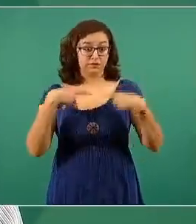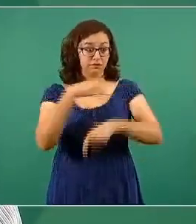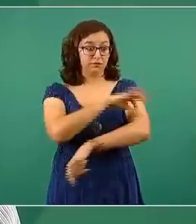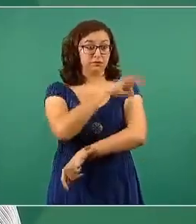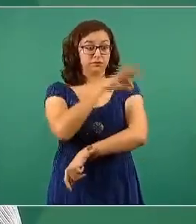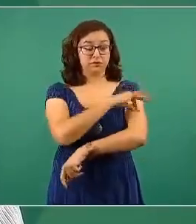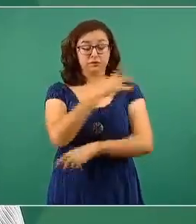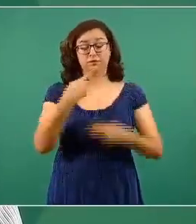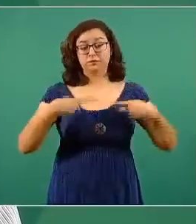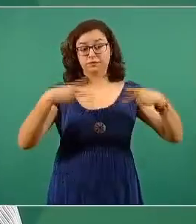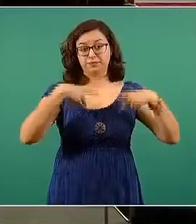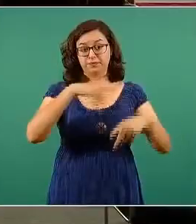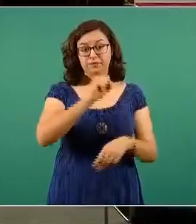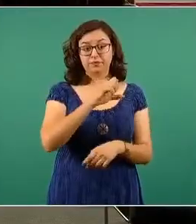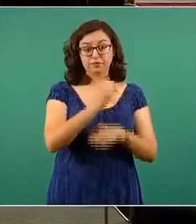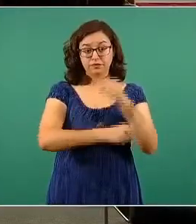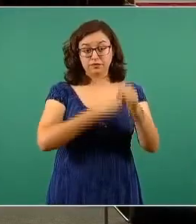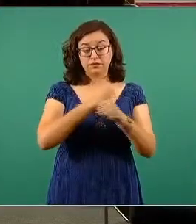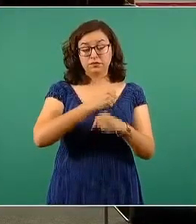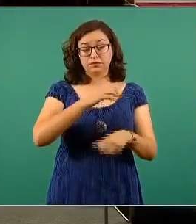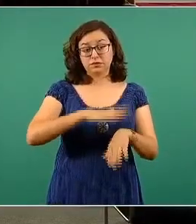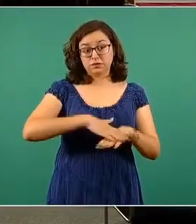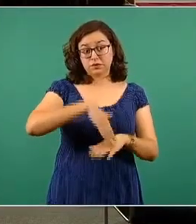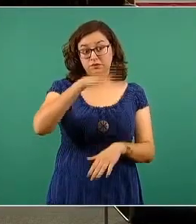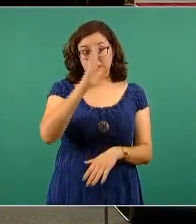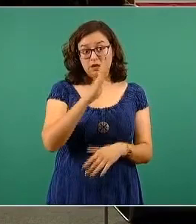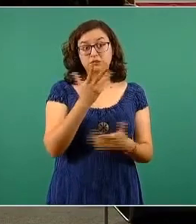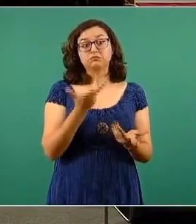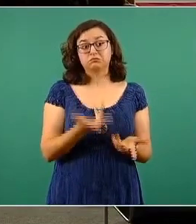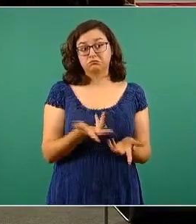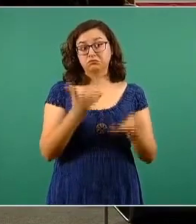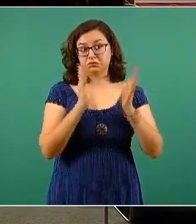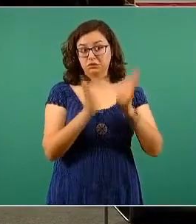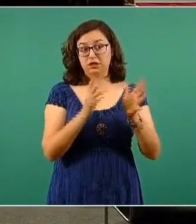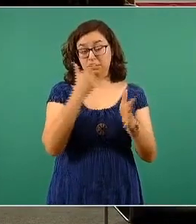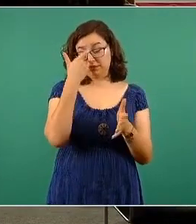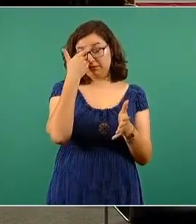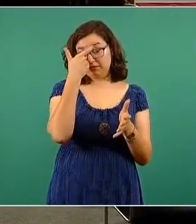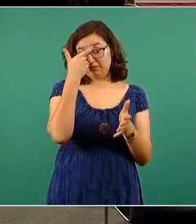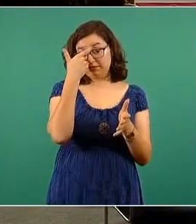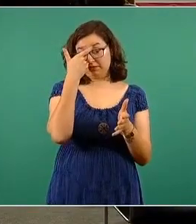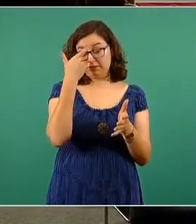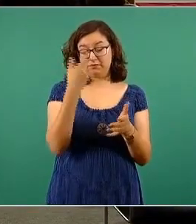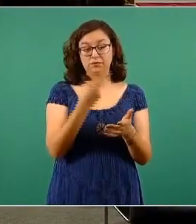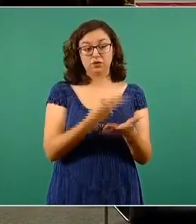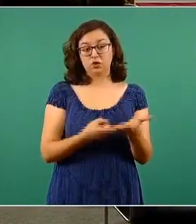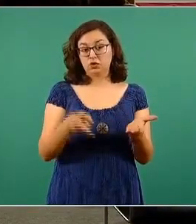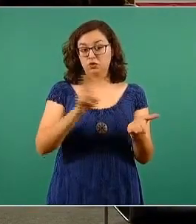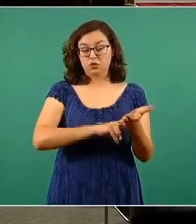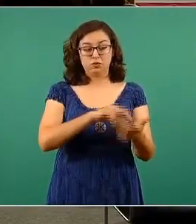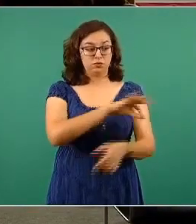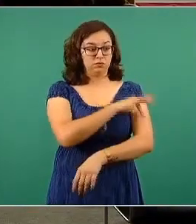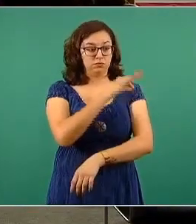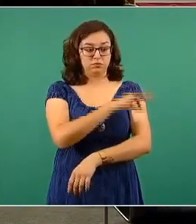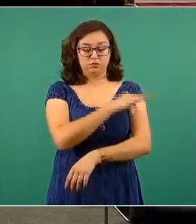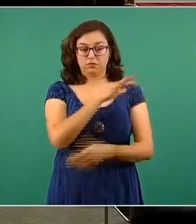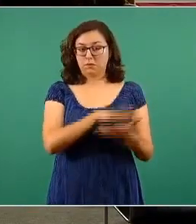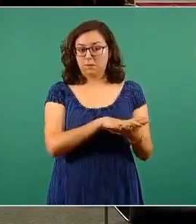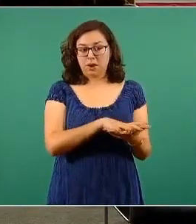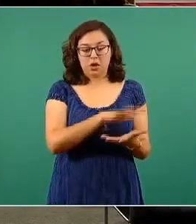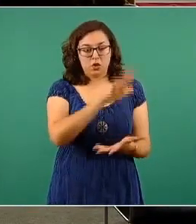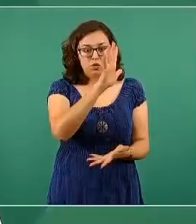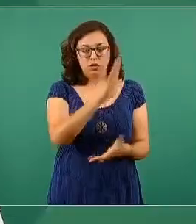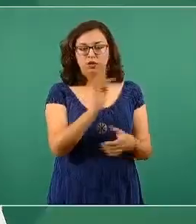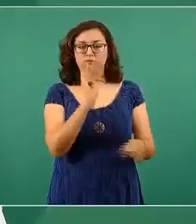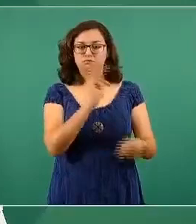adultos mayores de 60 años y más, en donde muchos de ellos ya recibieron el esquema completo y por lo tanto estamos esperando ya que